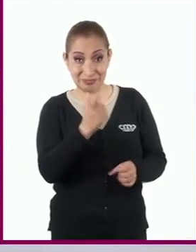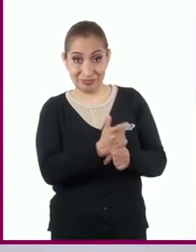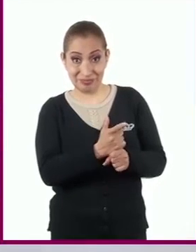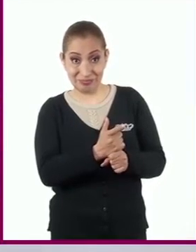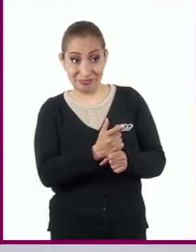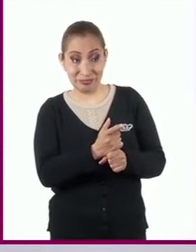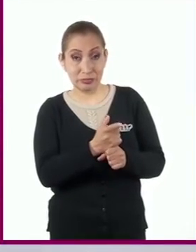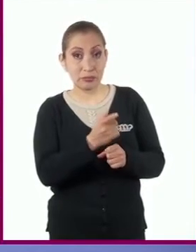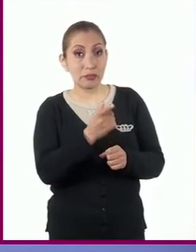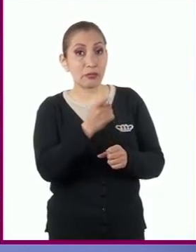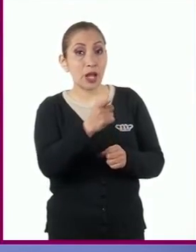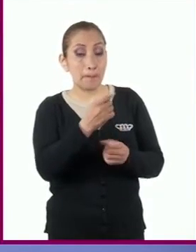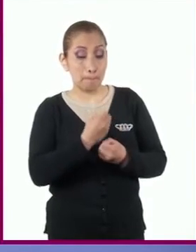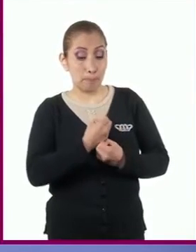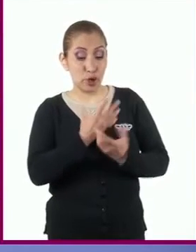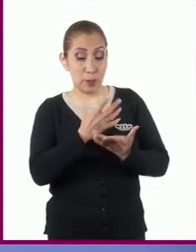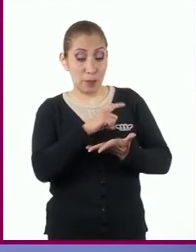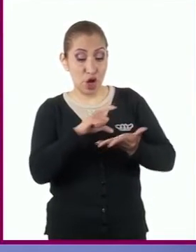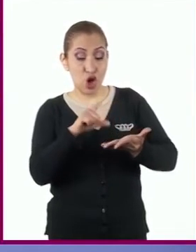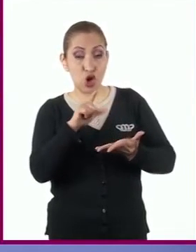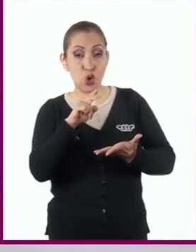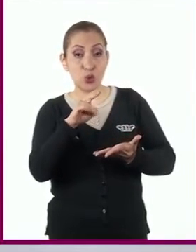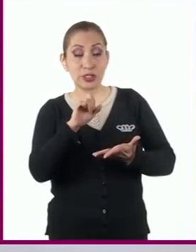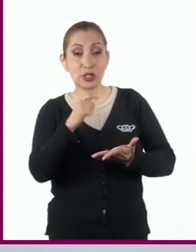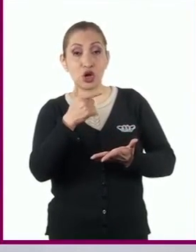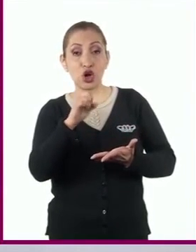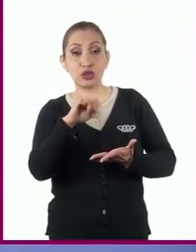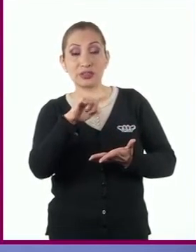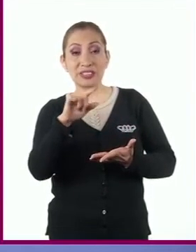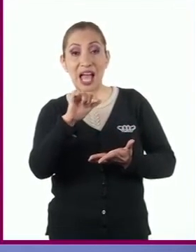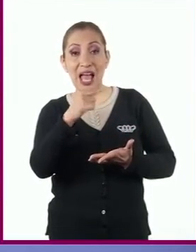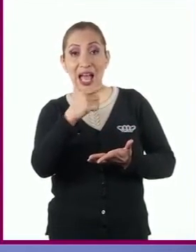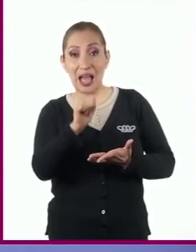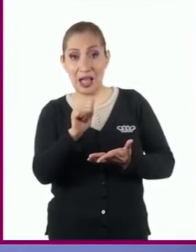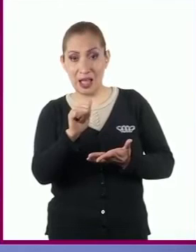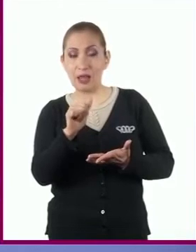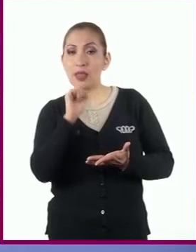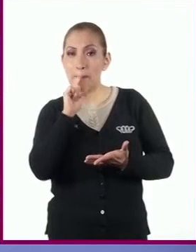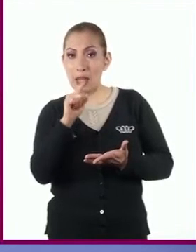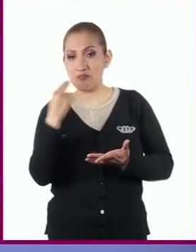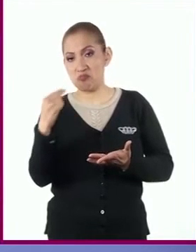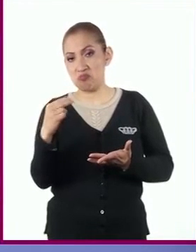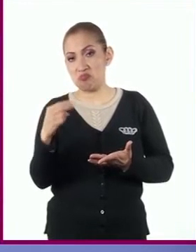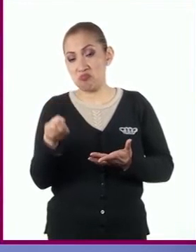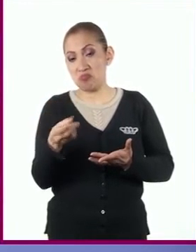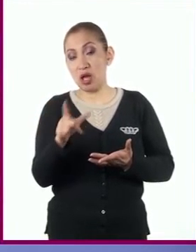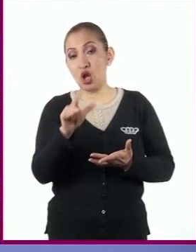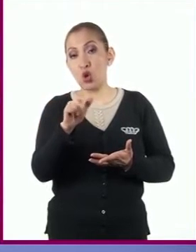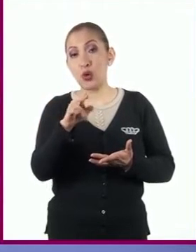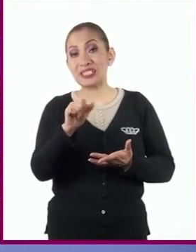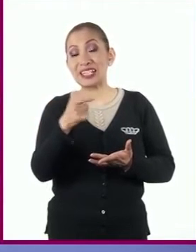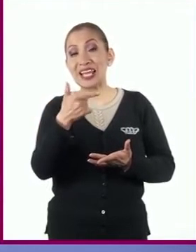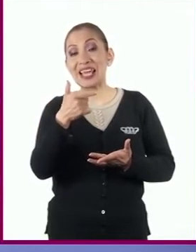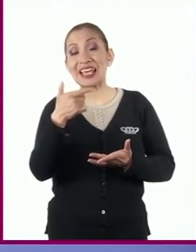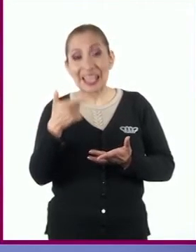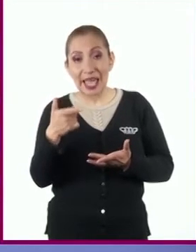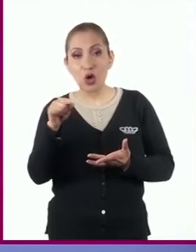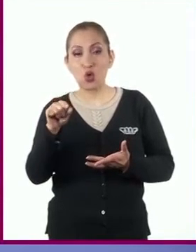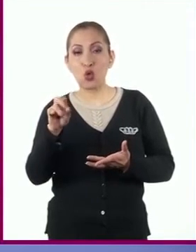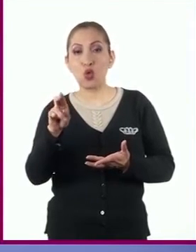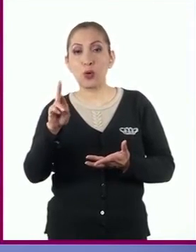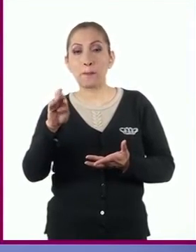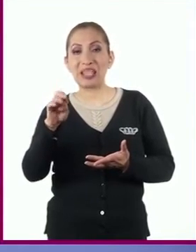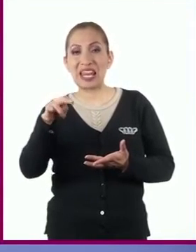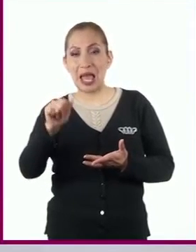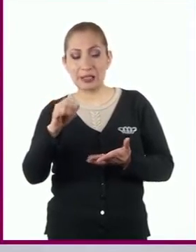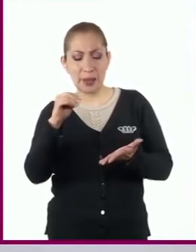cuenta, en el poema de Luis Gonzaga Urbina, que también lo conocemos como Luis G. Urbina, se